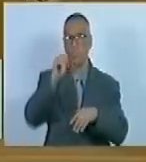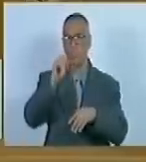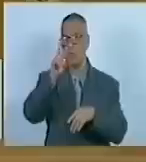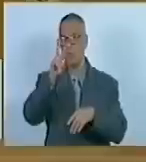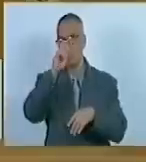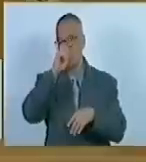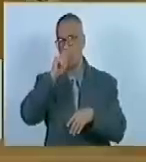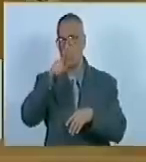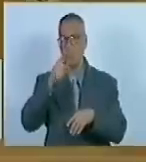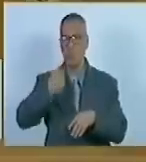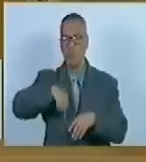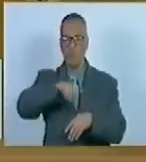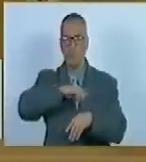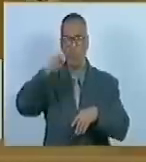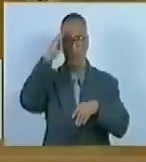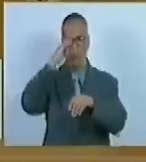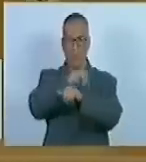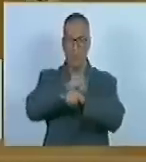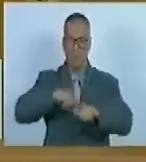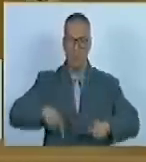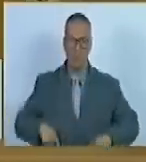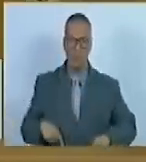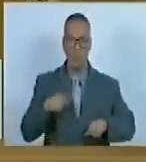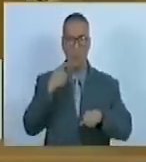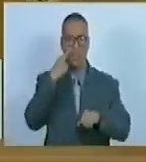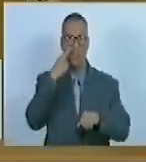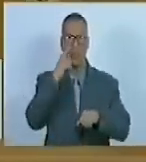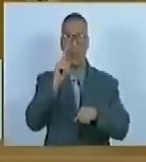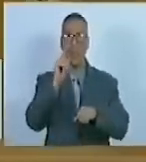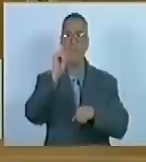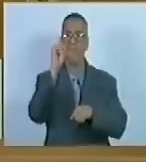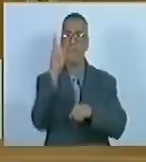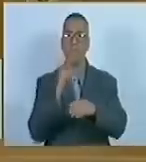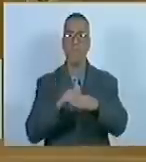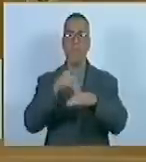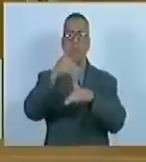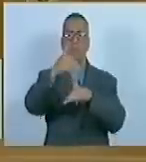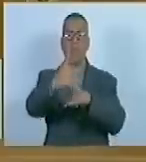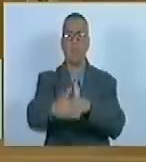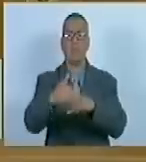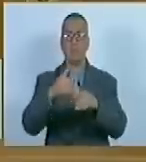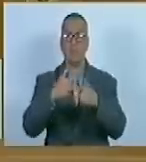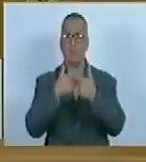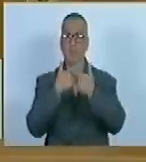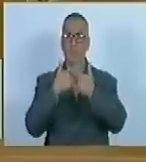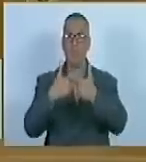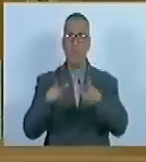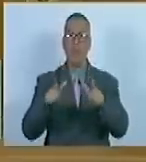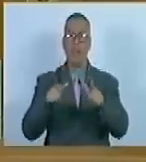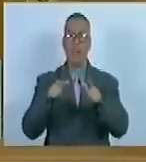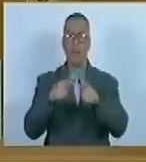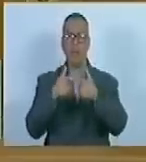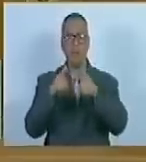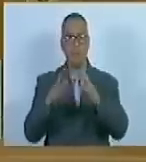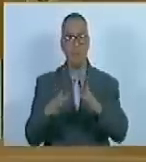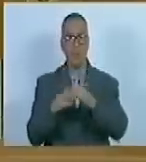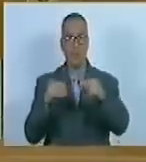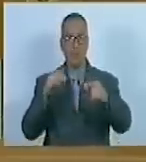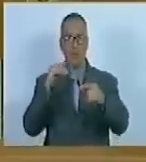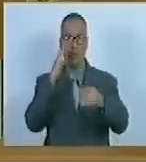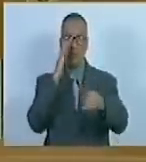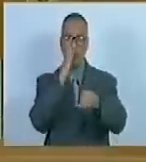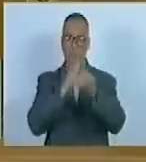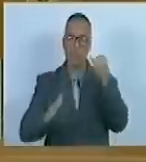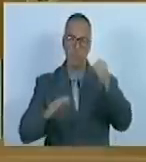nuestro ejército dio el primer paso para liberarnos, para romper las